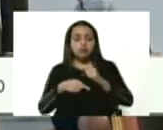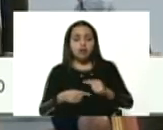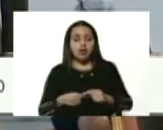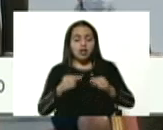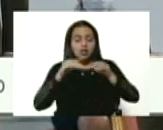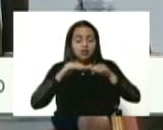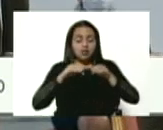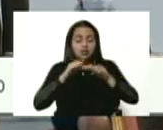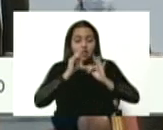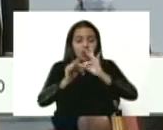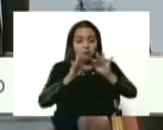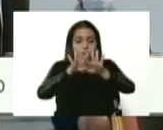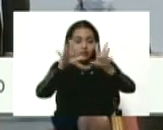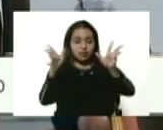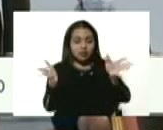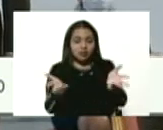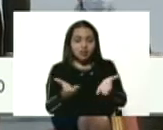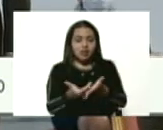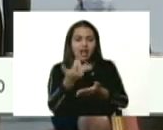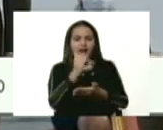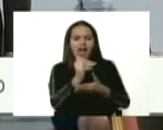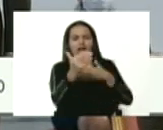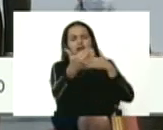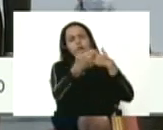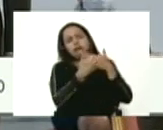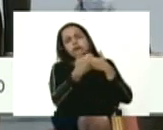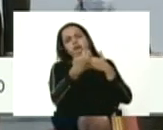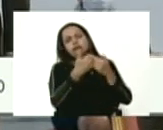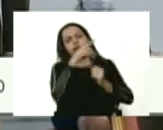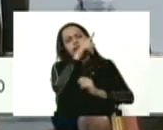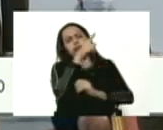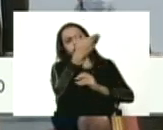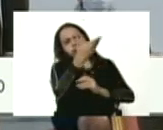han lanzado amenazas desde Estados Unidos